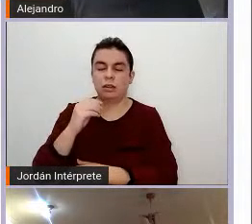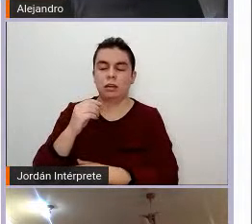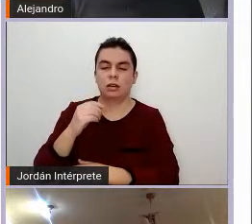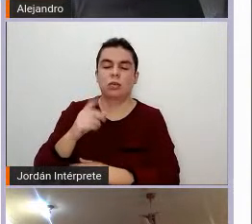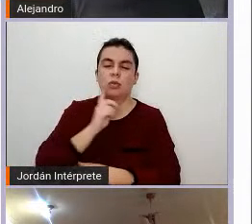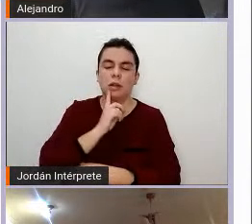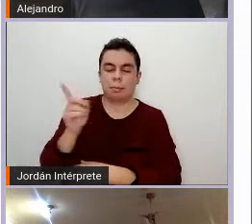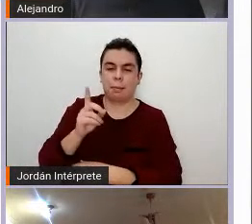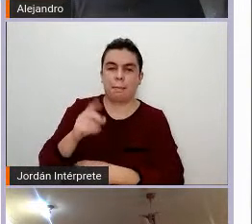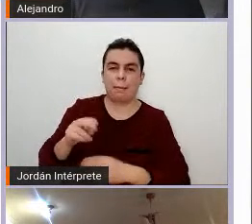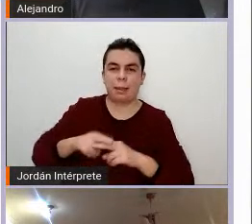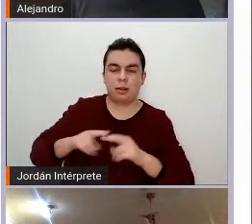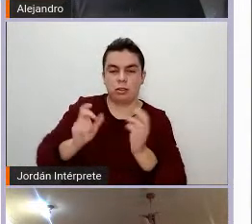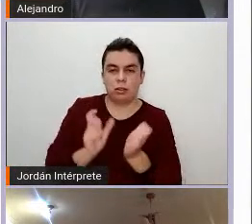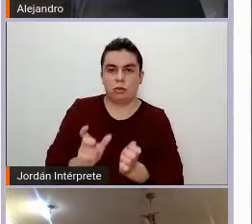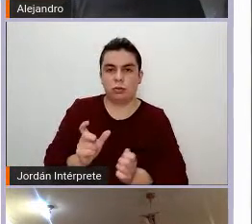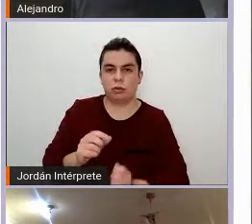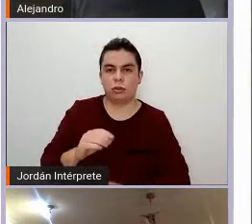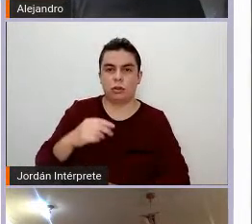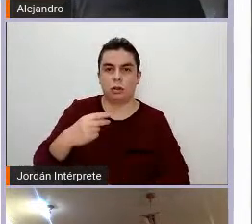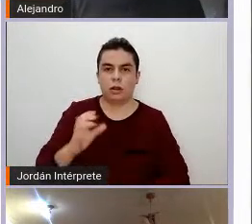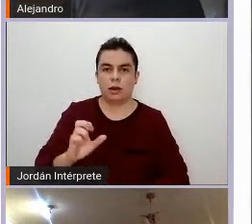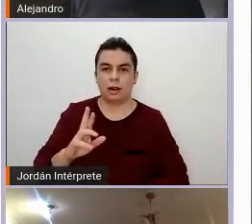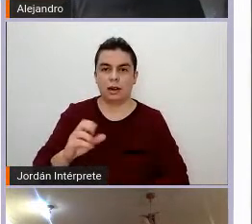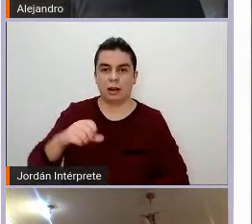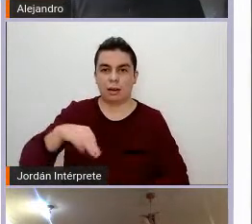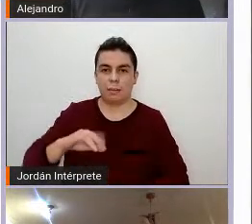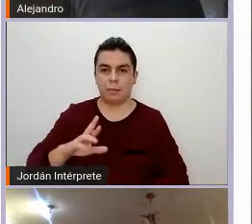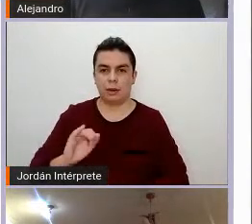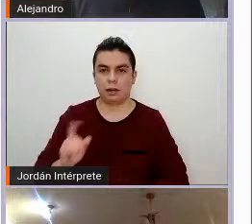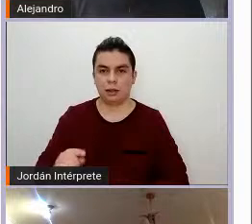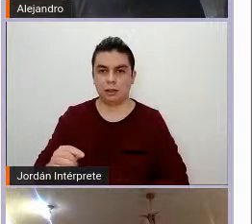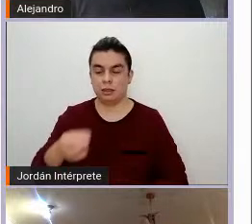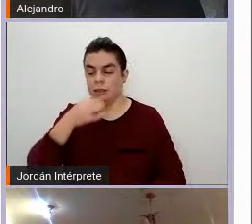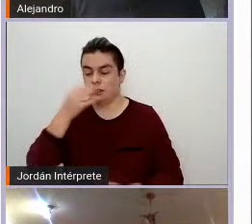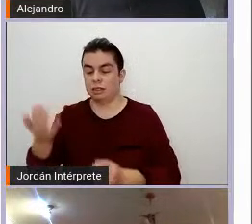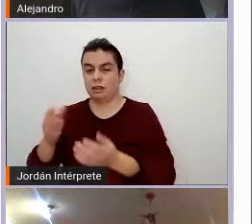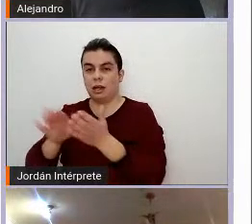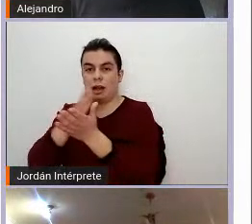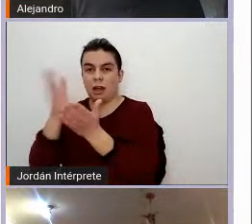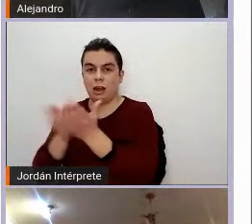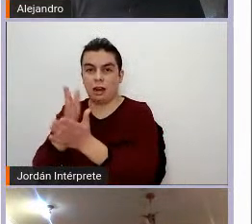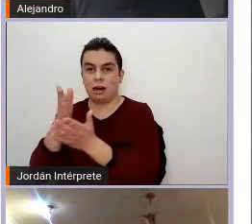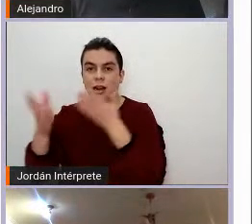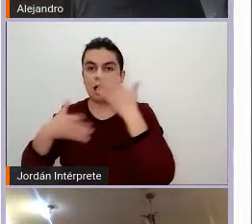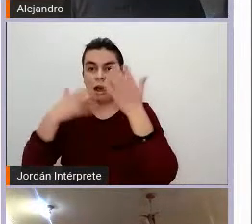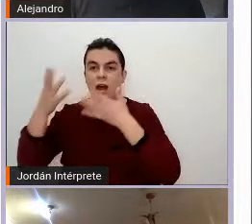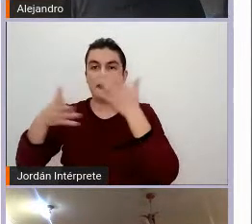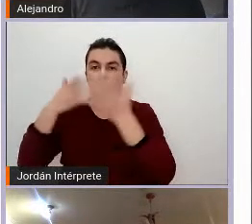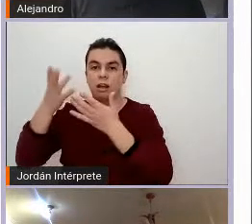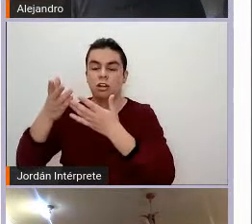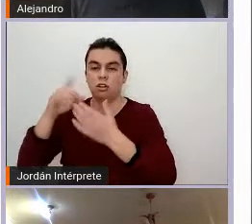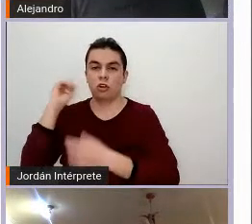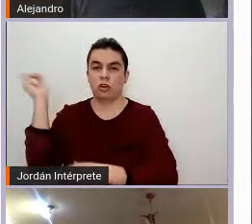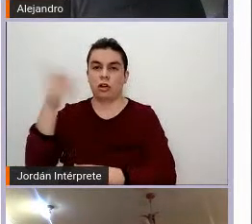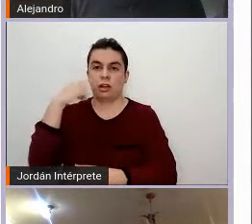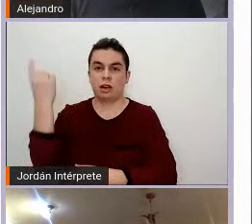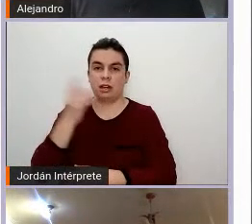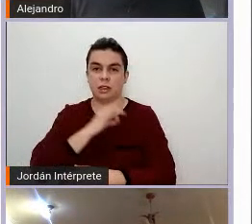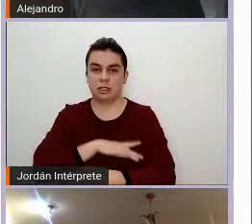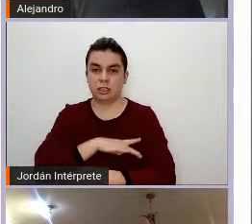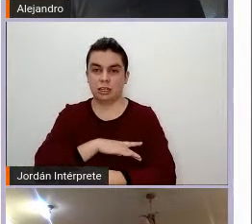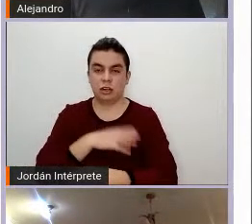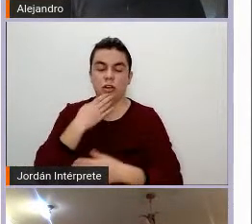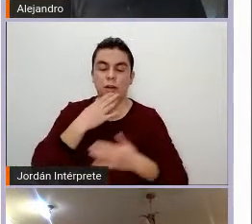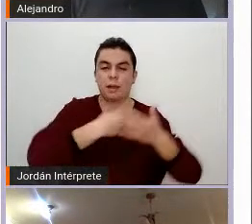un estudio comparativo de la manera en que el canto general del chileno y las obras del muralismo mexicano parecen